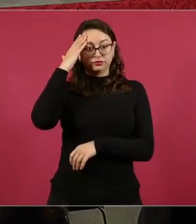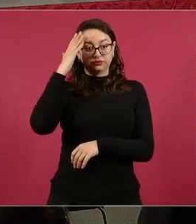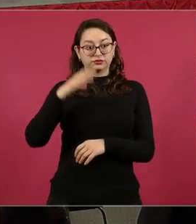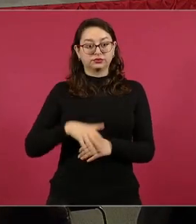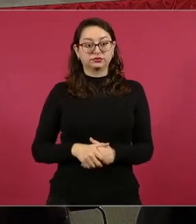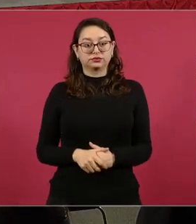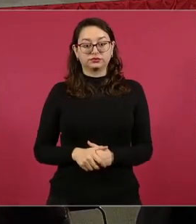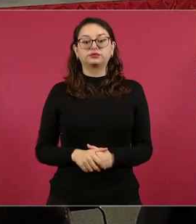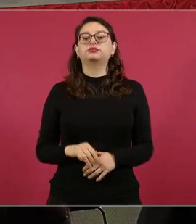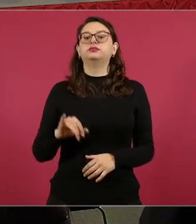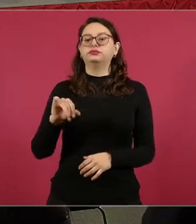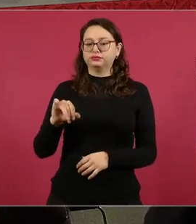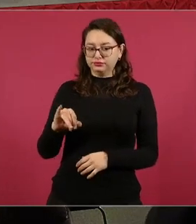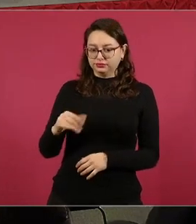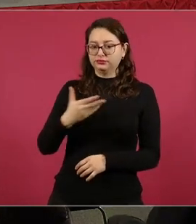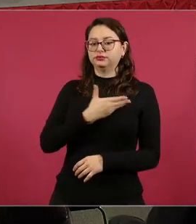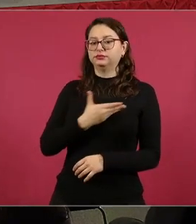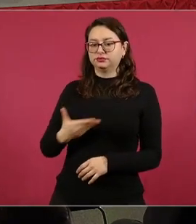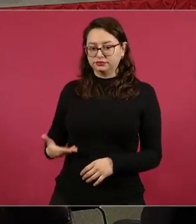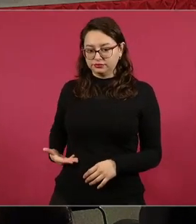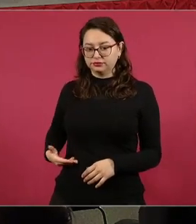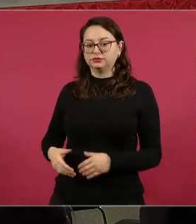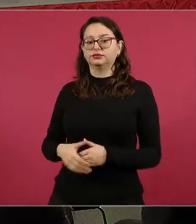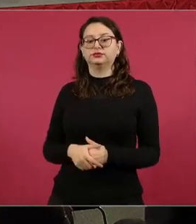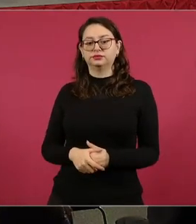Así es, señor presidente. Felipe Ángeles.